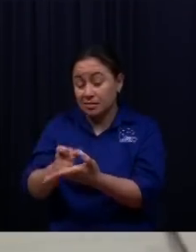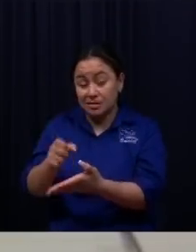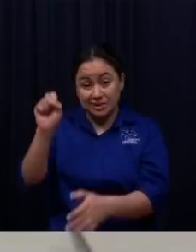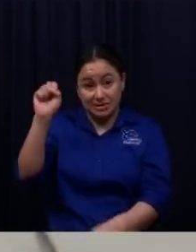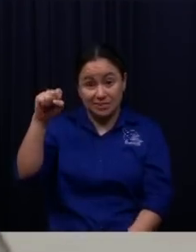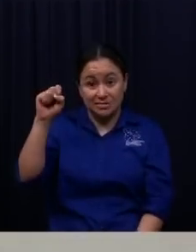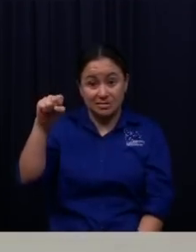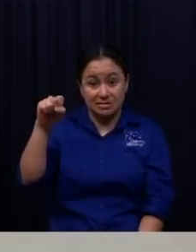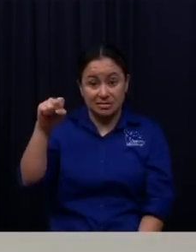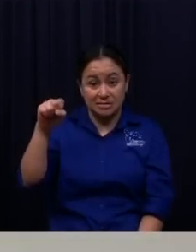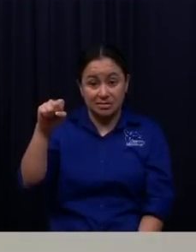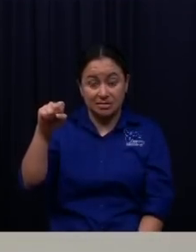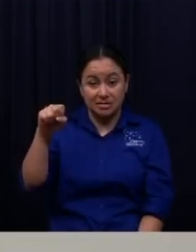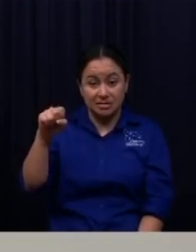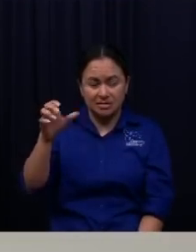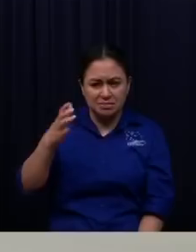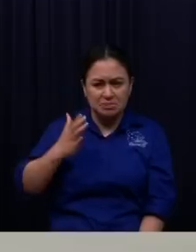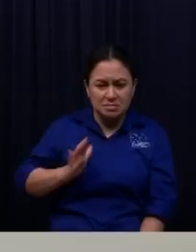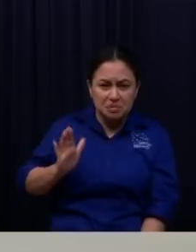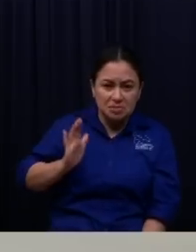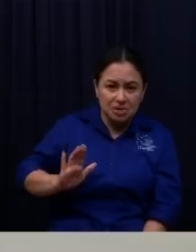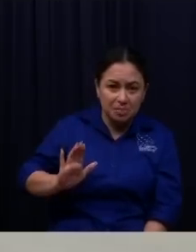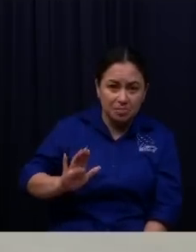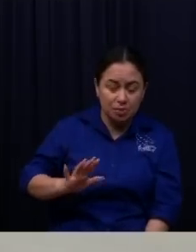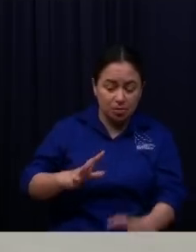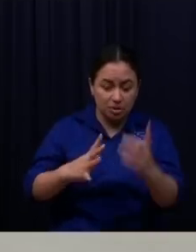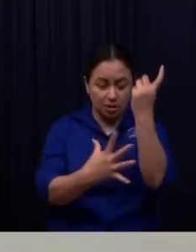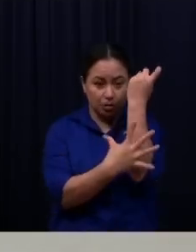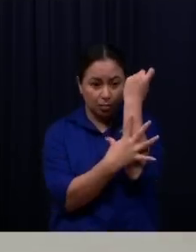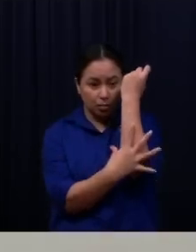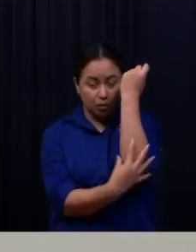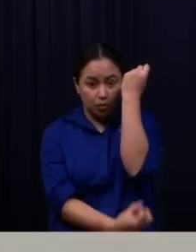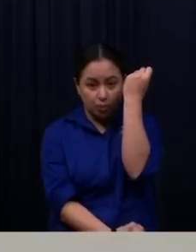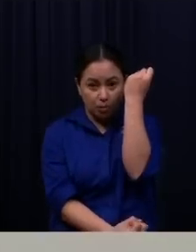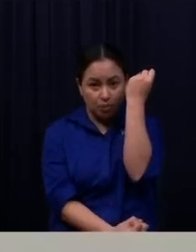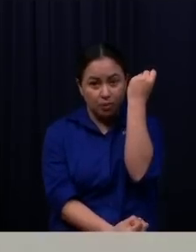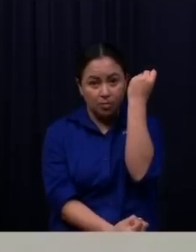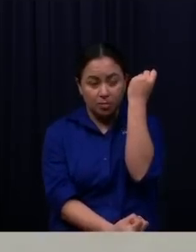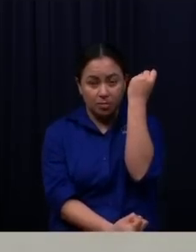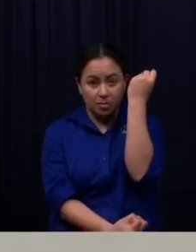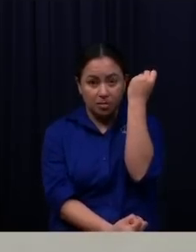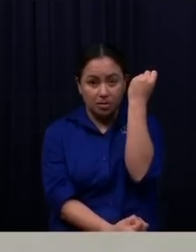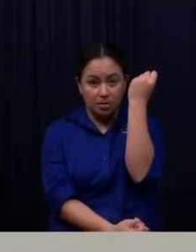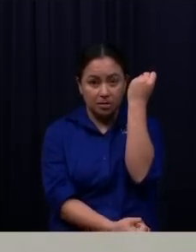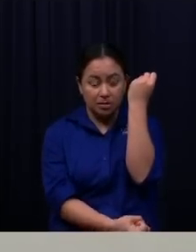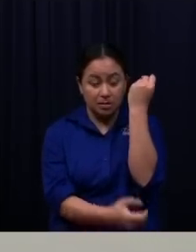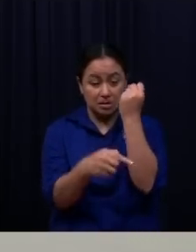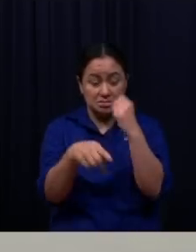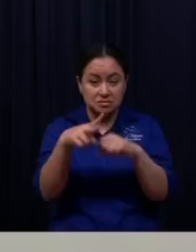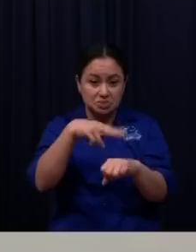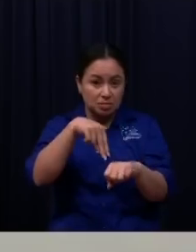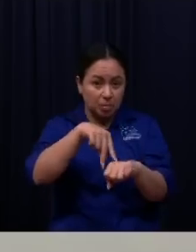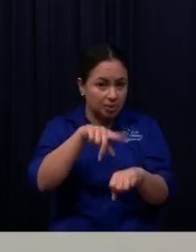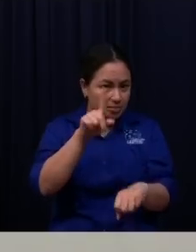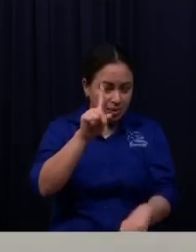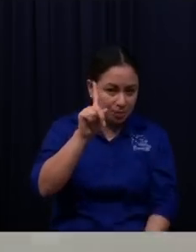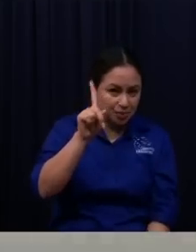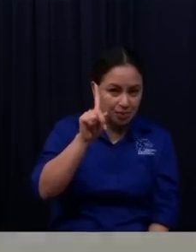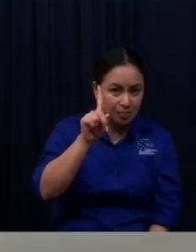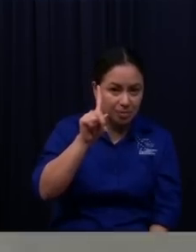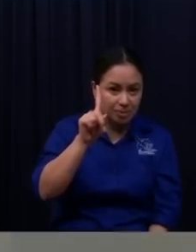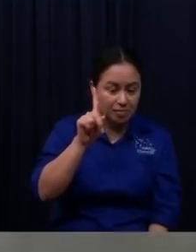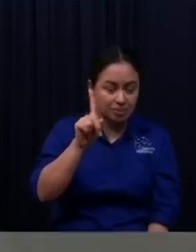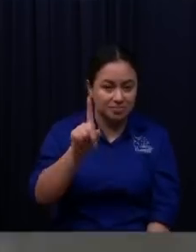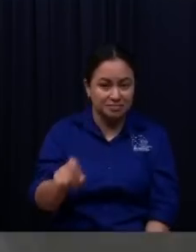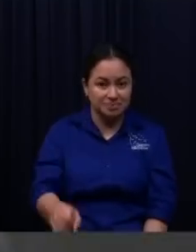El aborto es normal, dice, porque es el propio cuerpo. Bueno, eso es lo que cree un grupo, pero hay cosas que ellos piensan y que creen que están haciendo